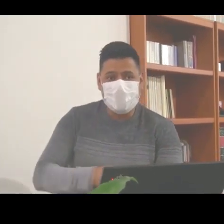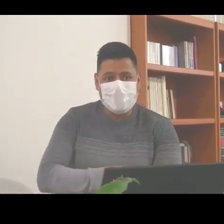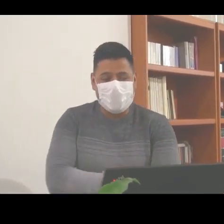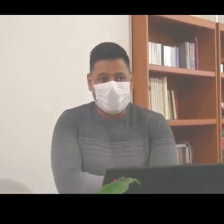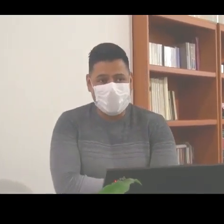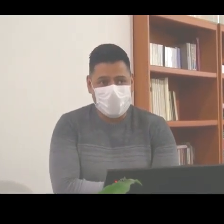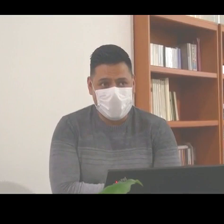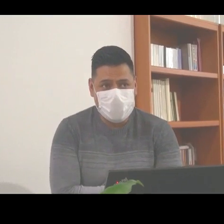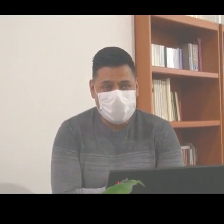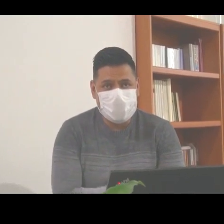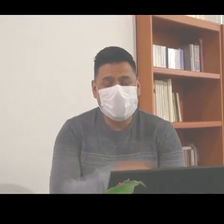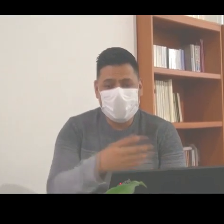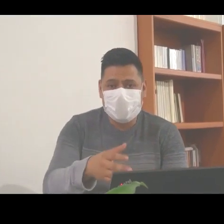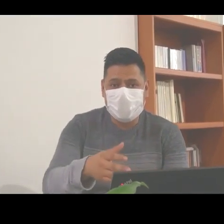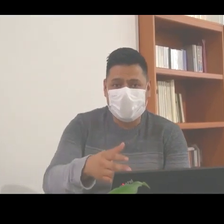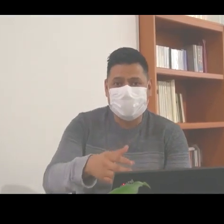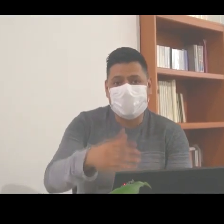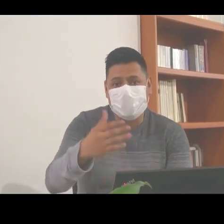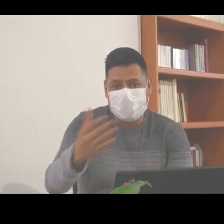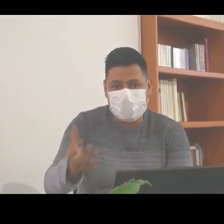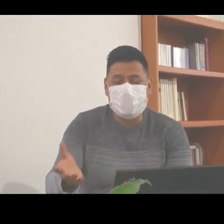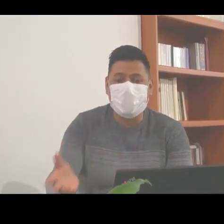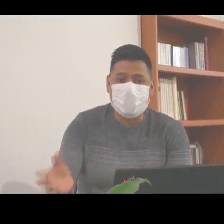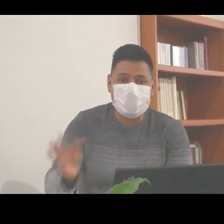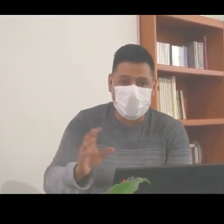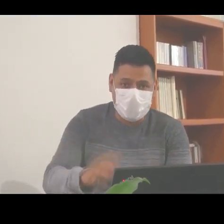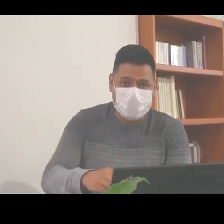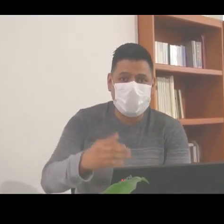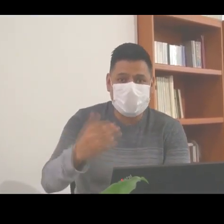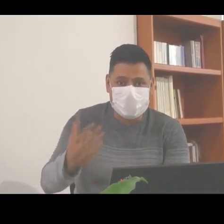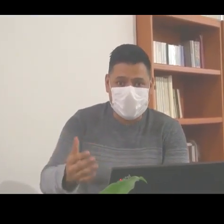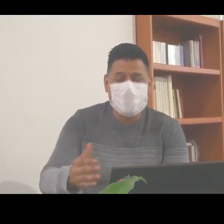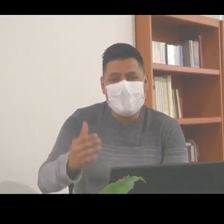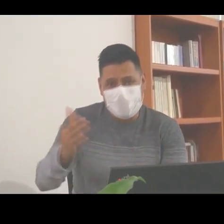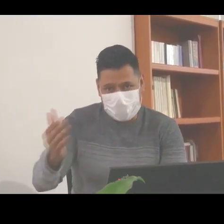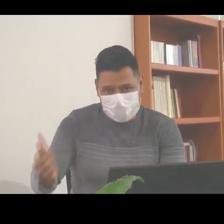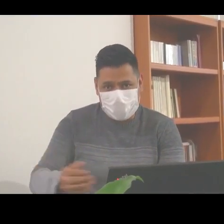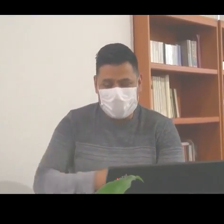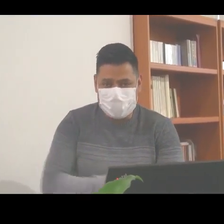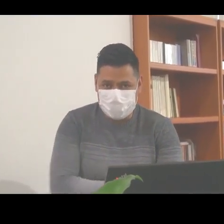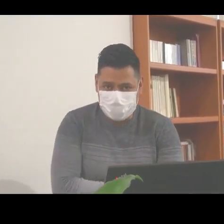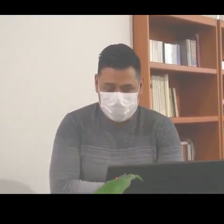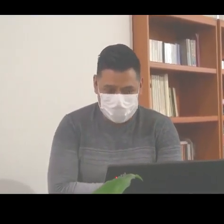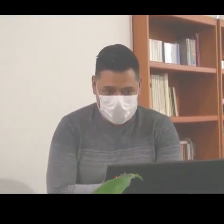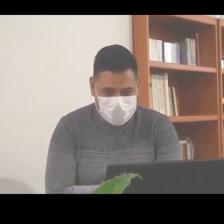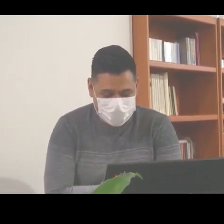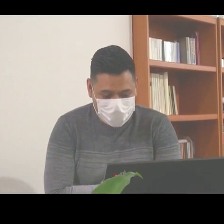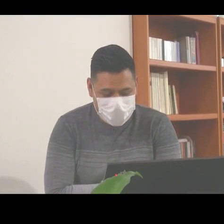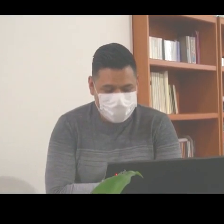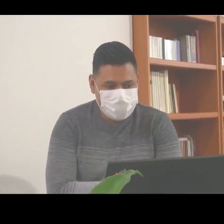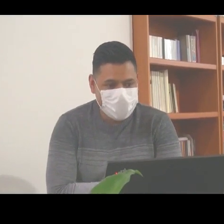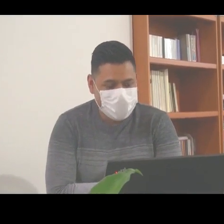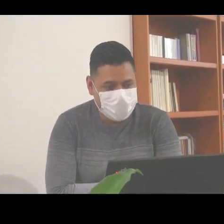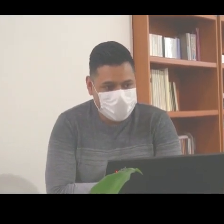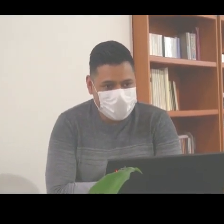junio y que estén acreditados de manera formal y oficial ante el Instituto Nacional